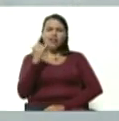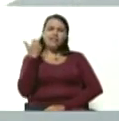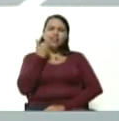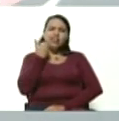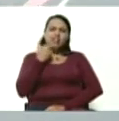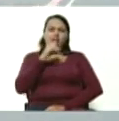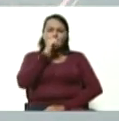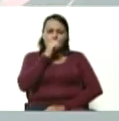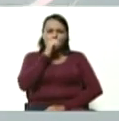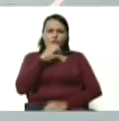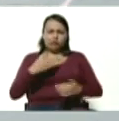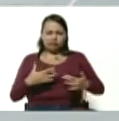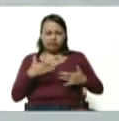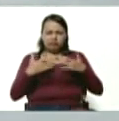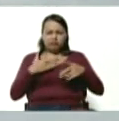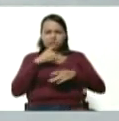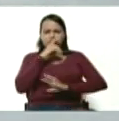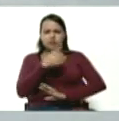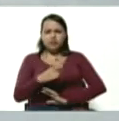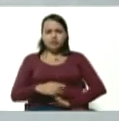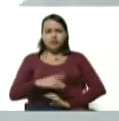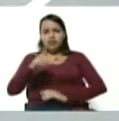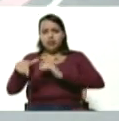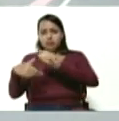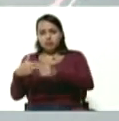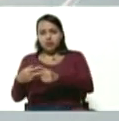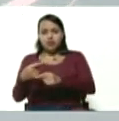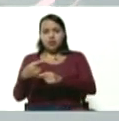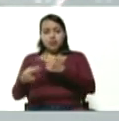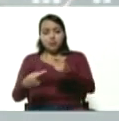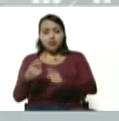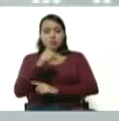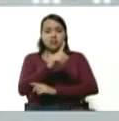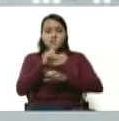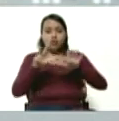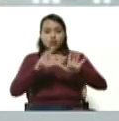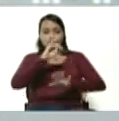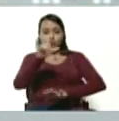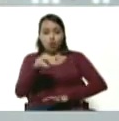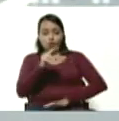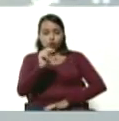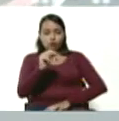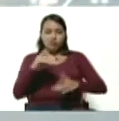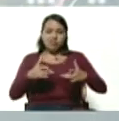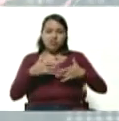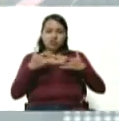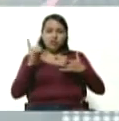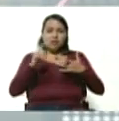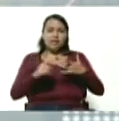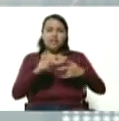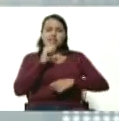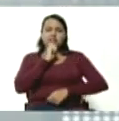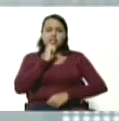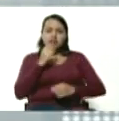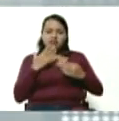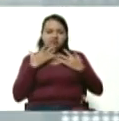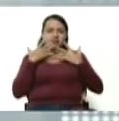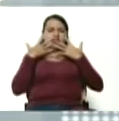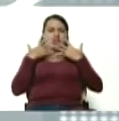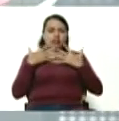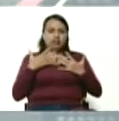malestar general. El 18 de junio se agregan a estos síntomas la dificultad respiratoria